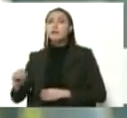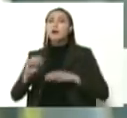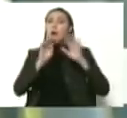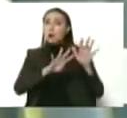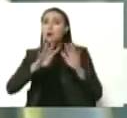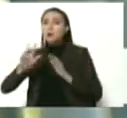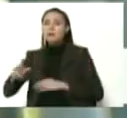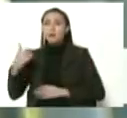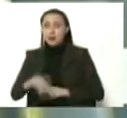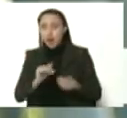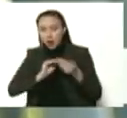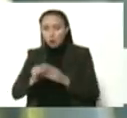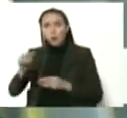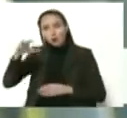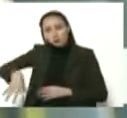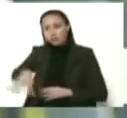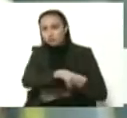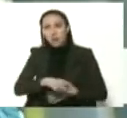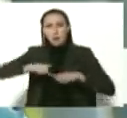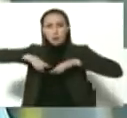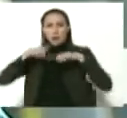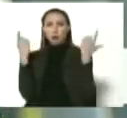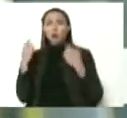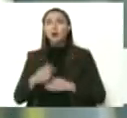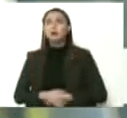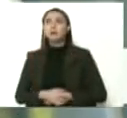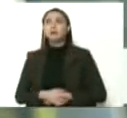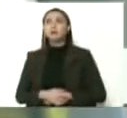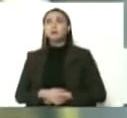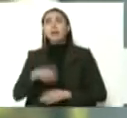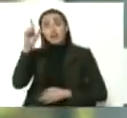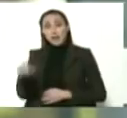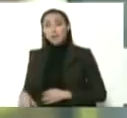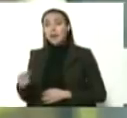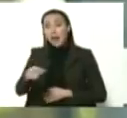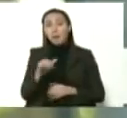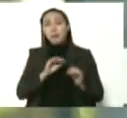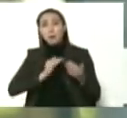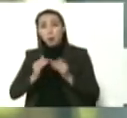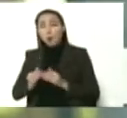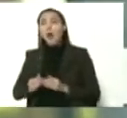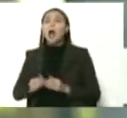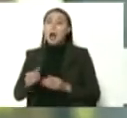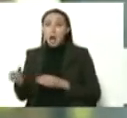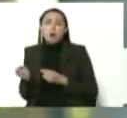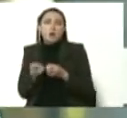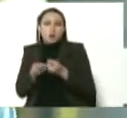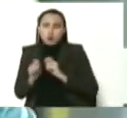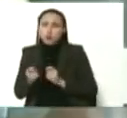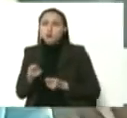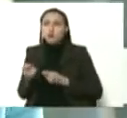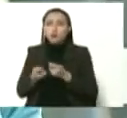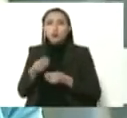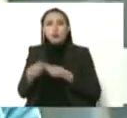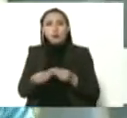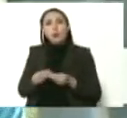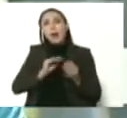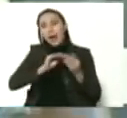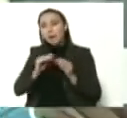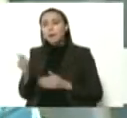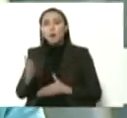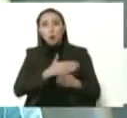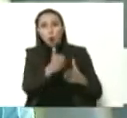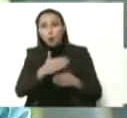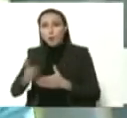697 comunidades que tenemos en nuestro estado, y que sea la propia comunidad quien organice precisamente el compartir y